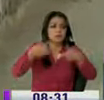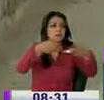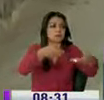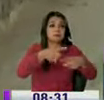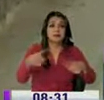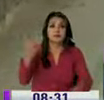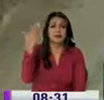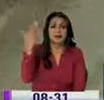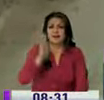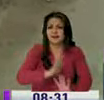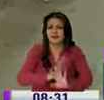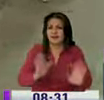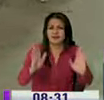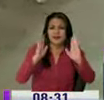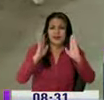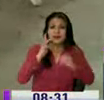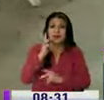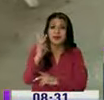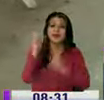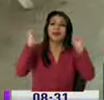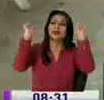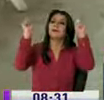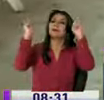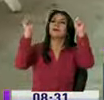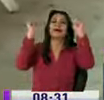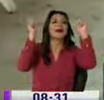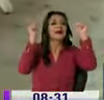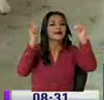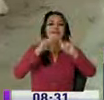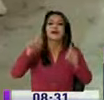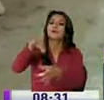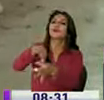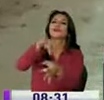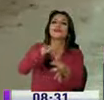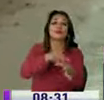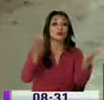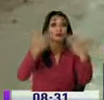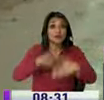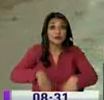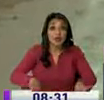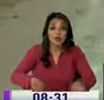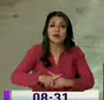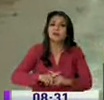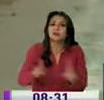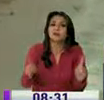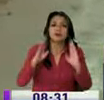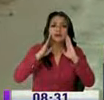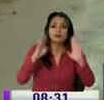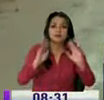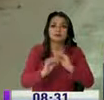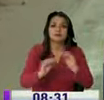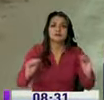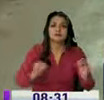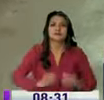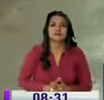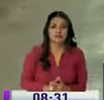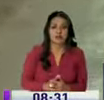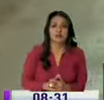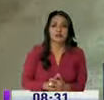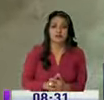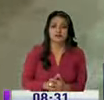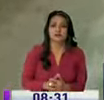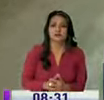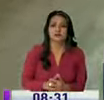Él creo que se lo vio en la campaña por estos lugares, pero él se preocupa de los bulevares, se preocupa de los bulevares de la